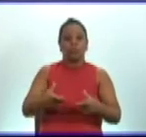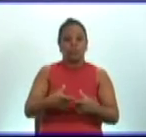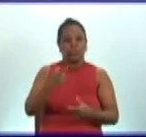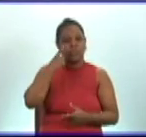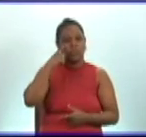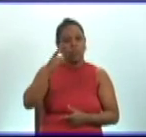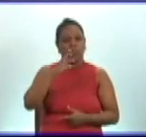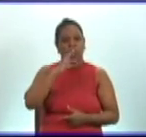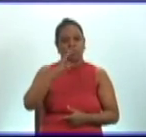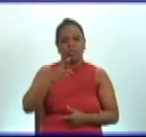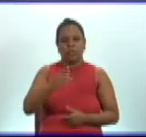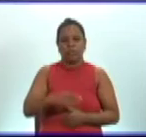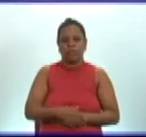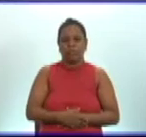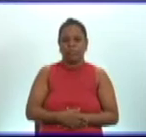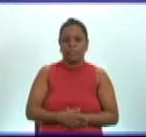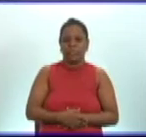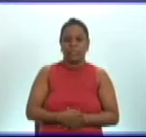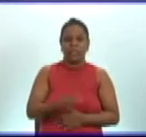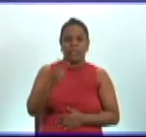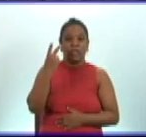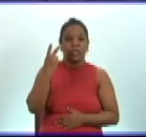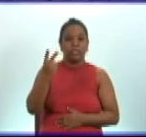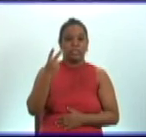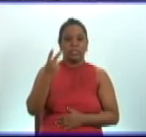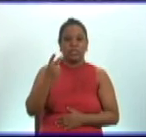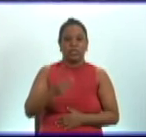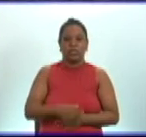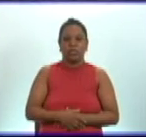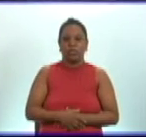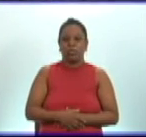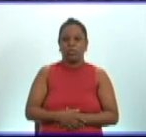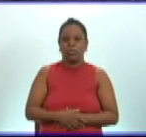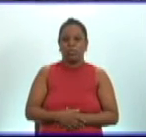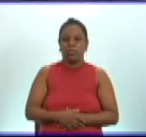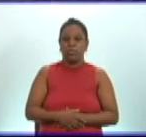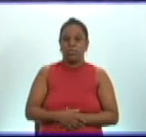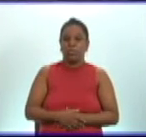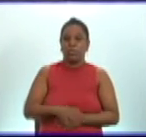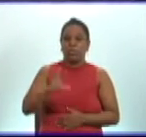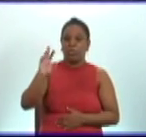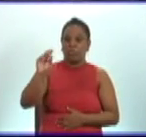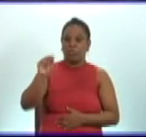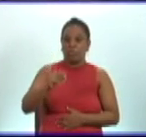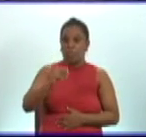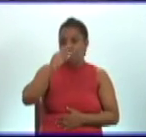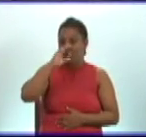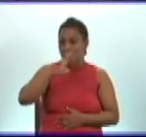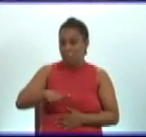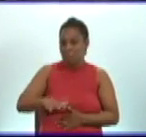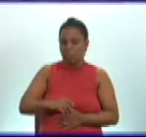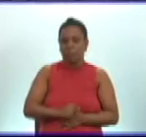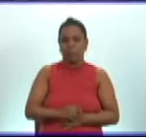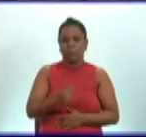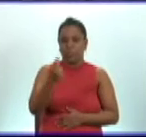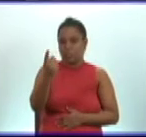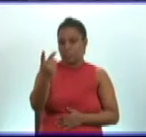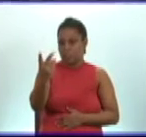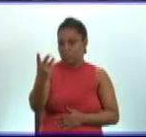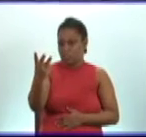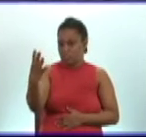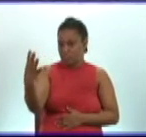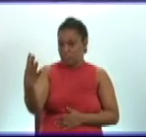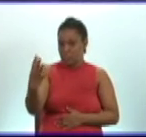El segundo consejo dictaminó para Anacleto Bermúdez José de Marcos y Medina, Juan